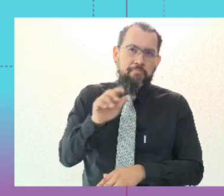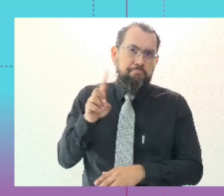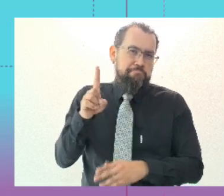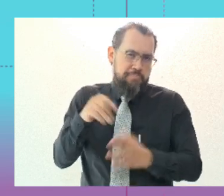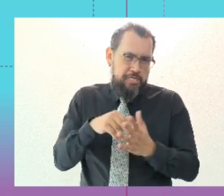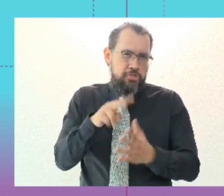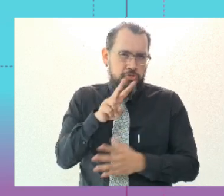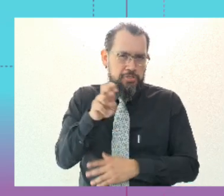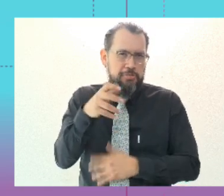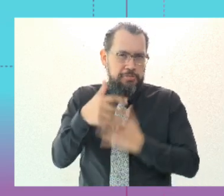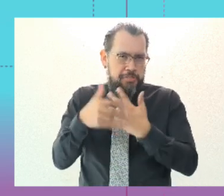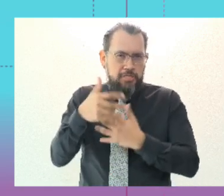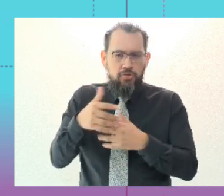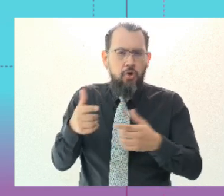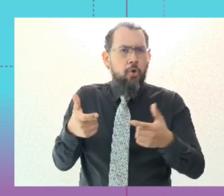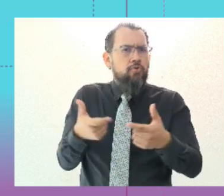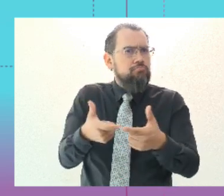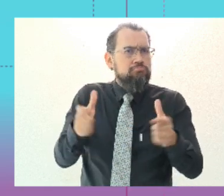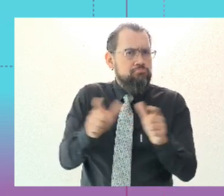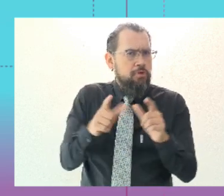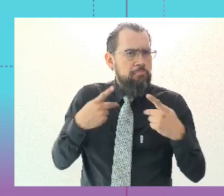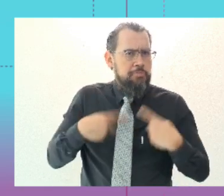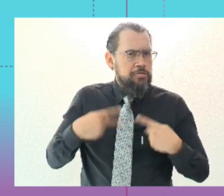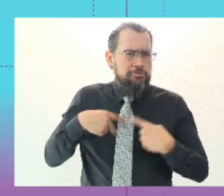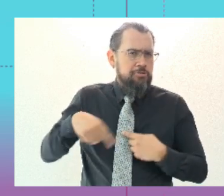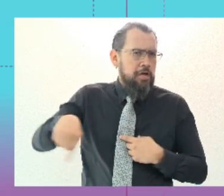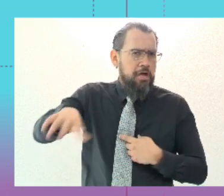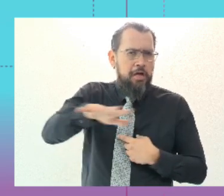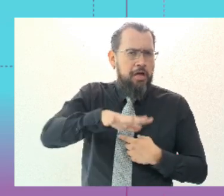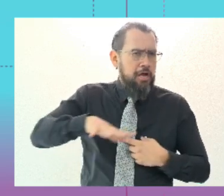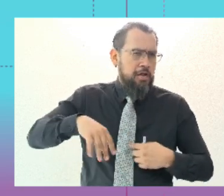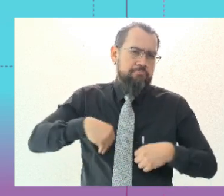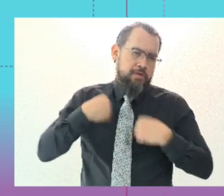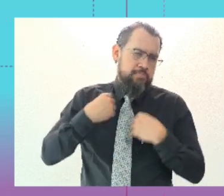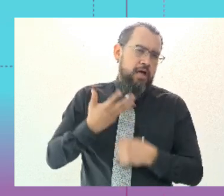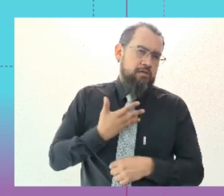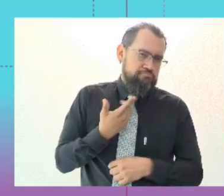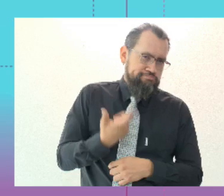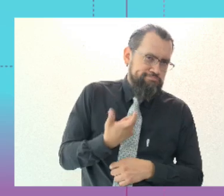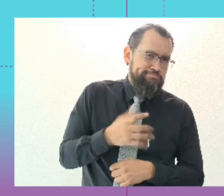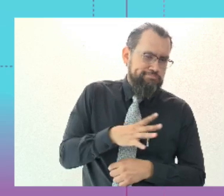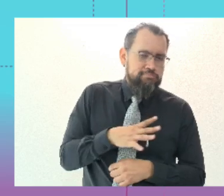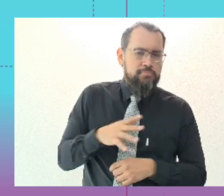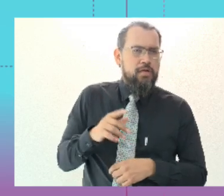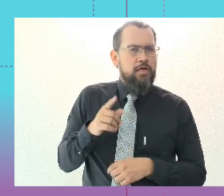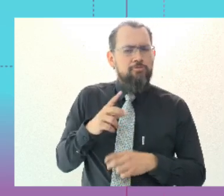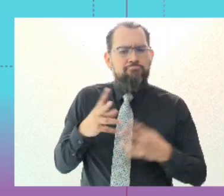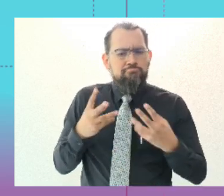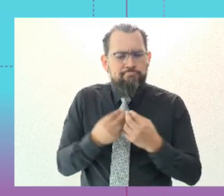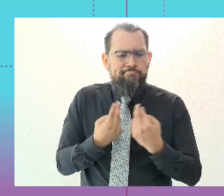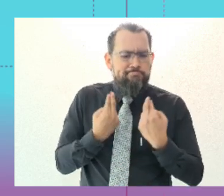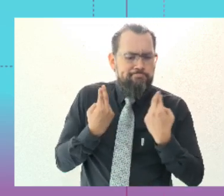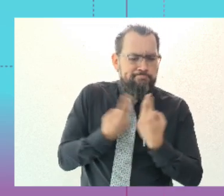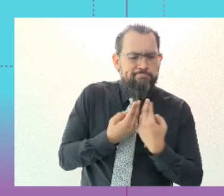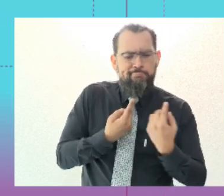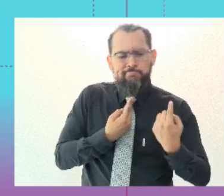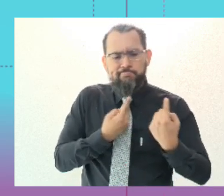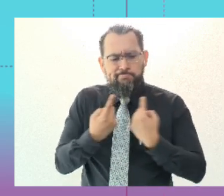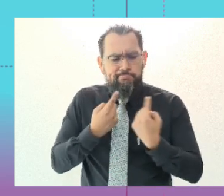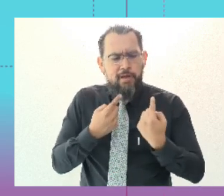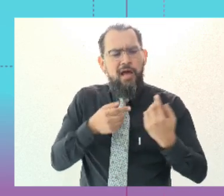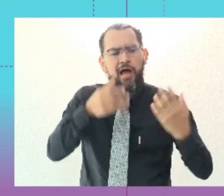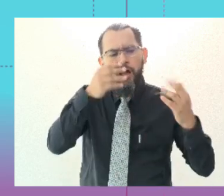1215, donde un grupo de ciudadanos, ¿sí? Por supuesto, nobles, se reúnen y construyen una Carta de